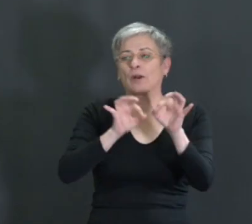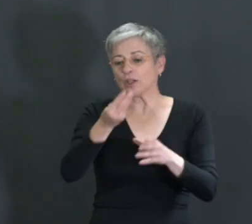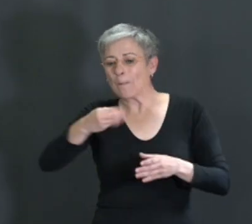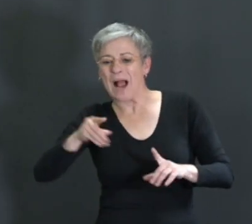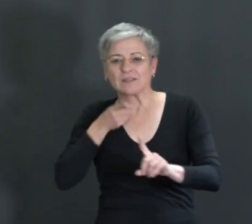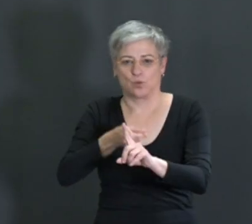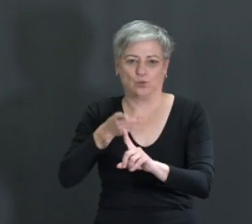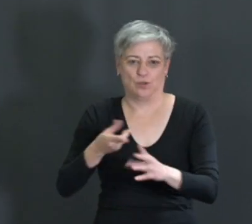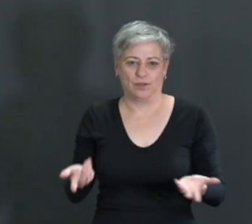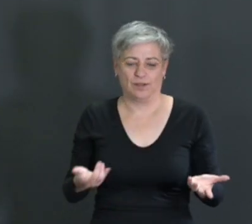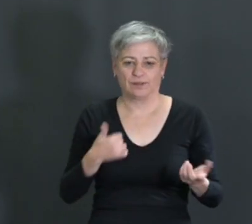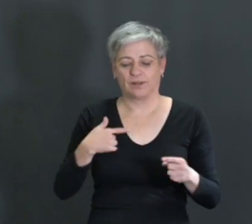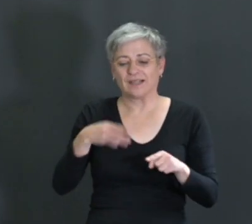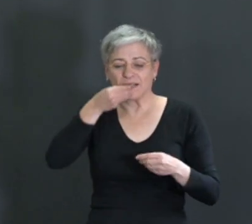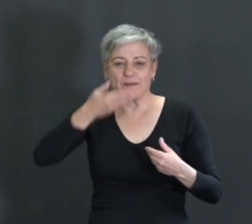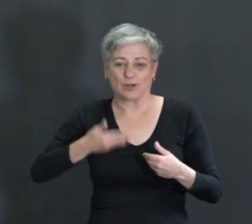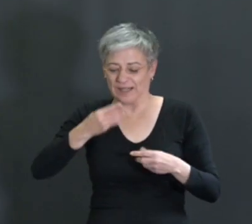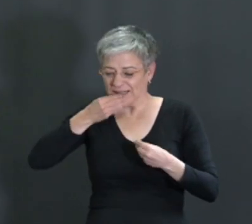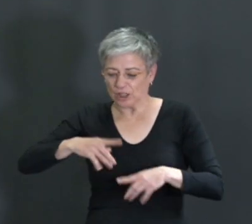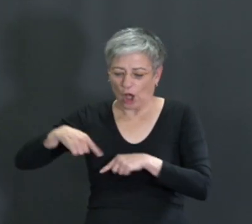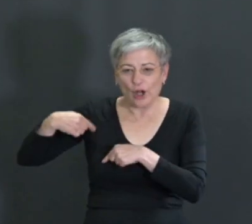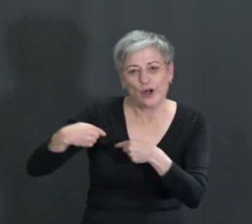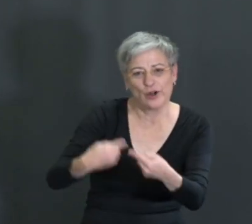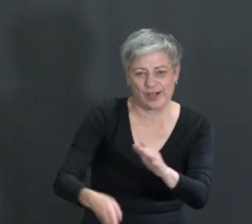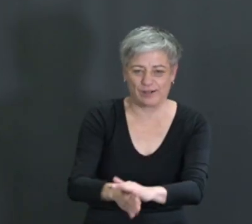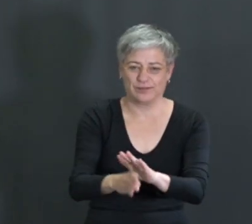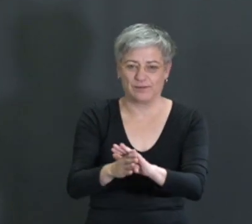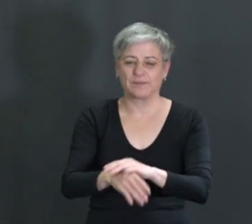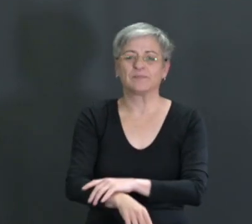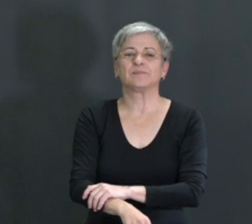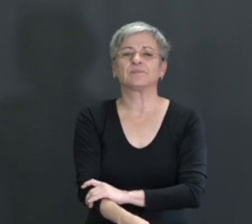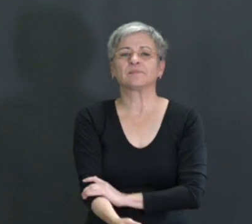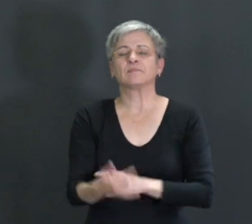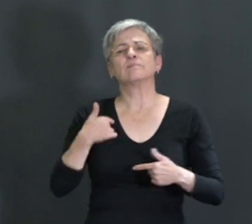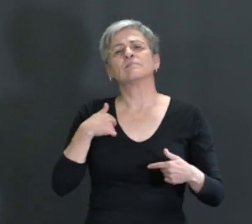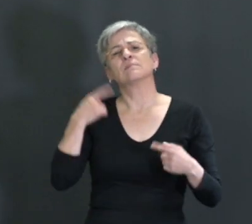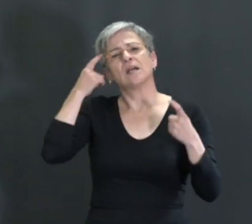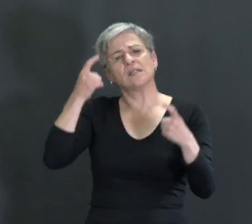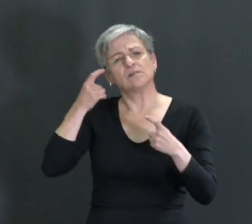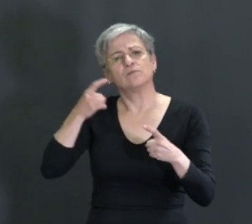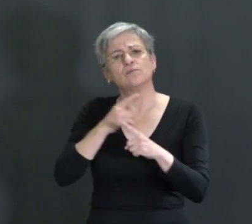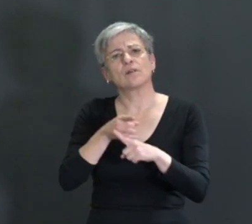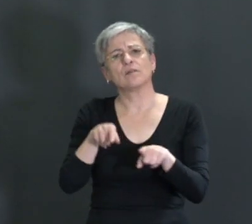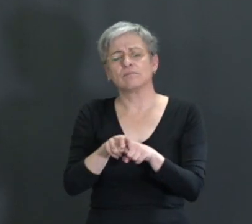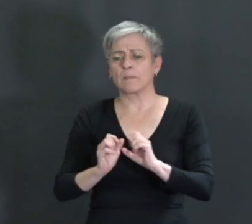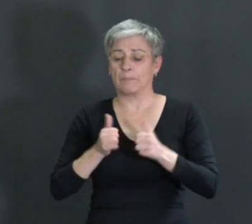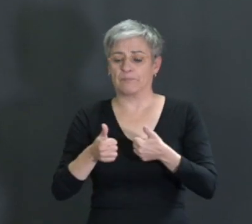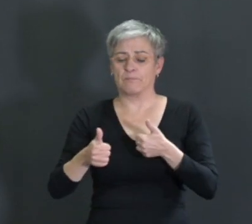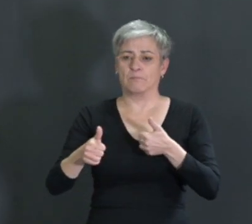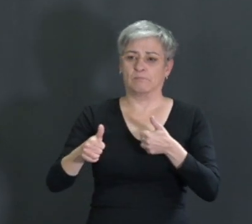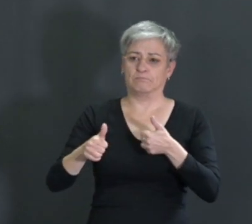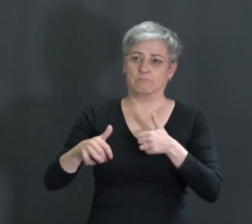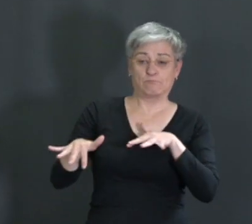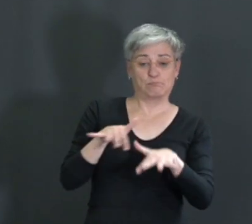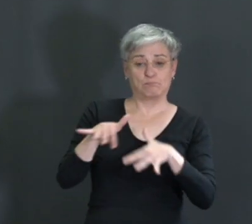es el legado que hay que hacer, ¿no? El esfuerzo que tú dices que se empezó a hacer en Barcelona